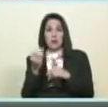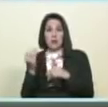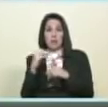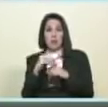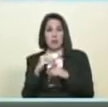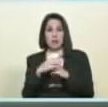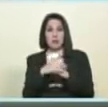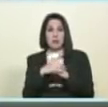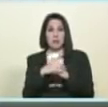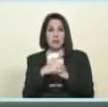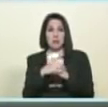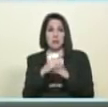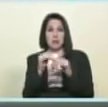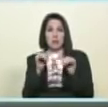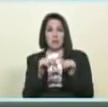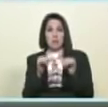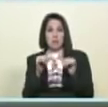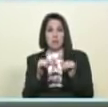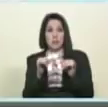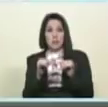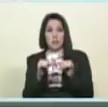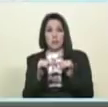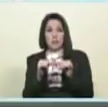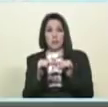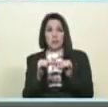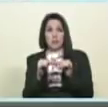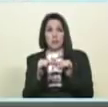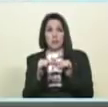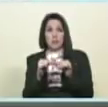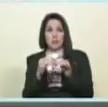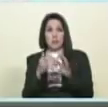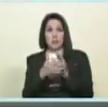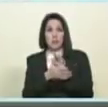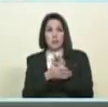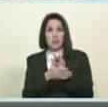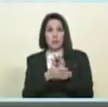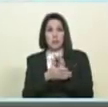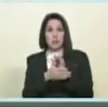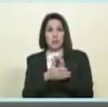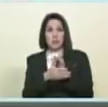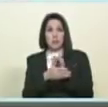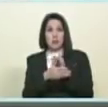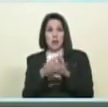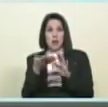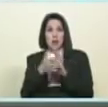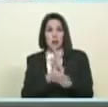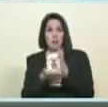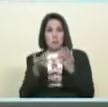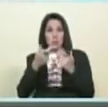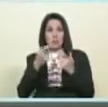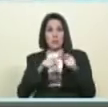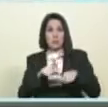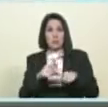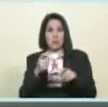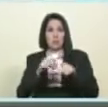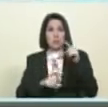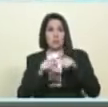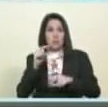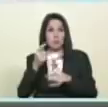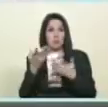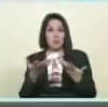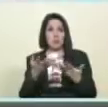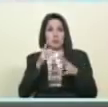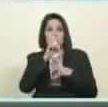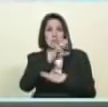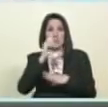En este mismo periodo se cayeron los precios del petróleo y Venezuela dejó de percibir por lo